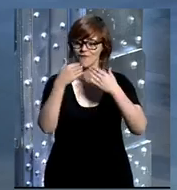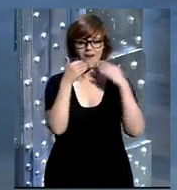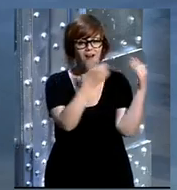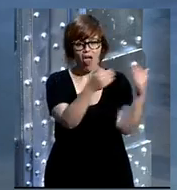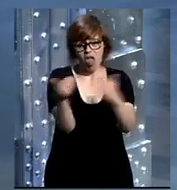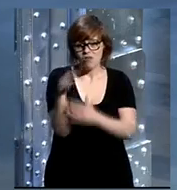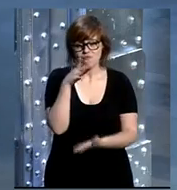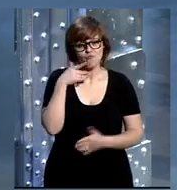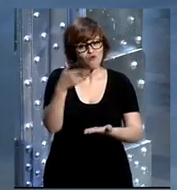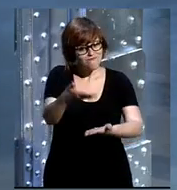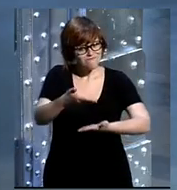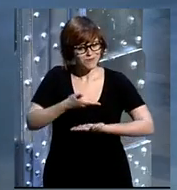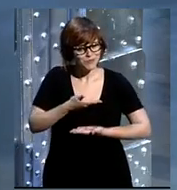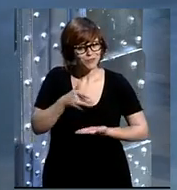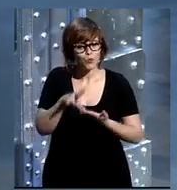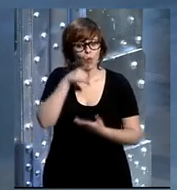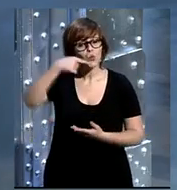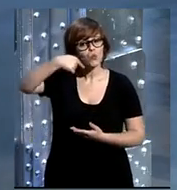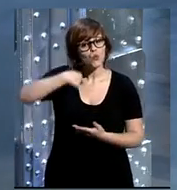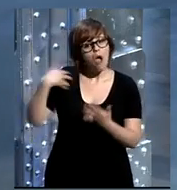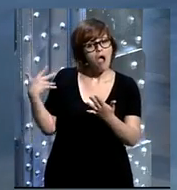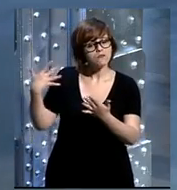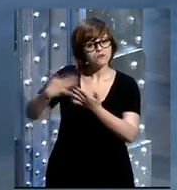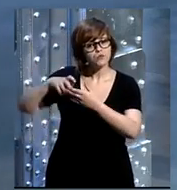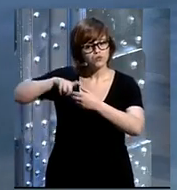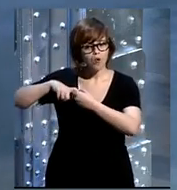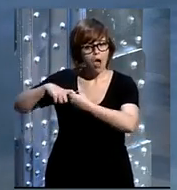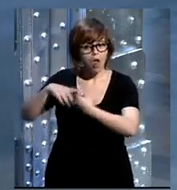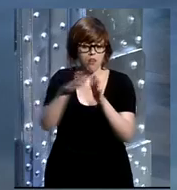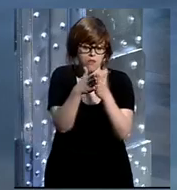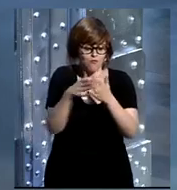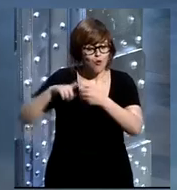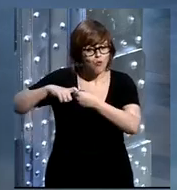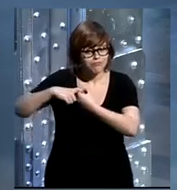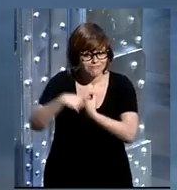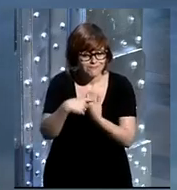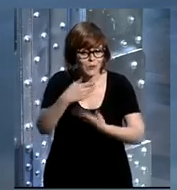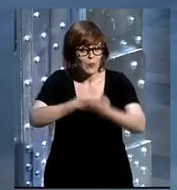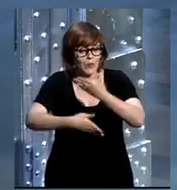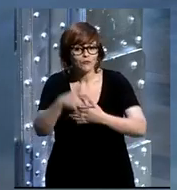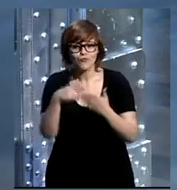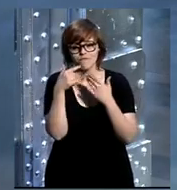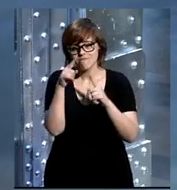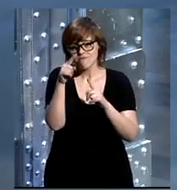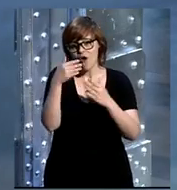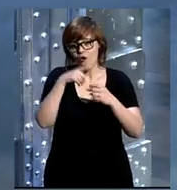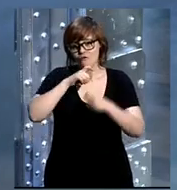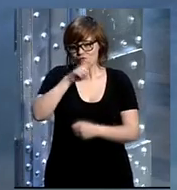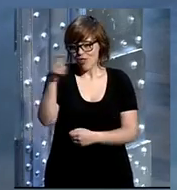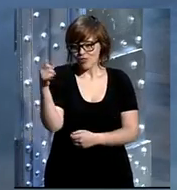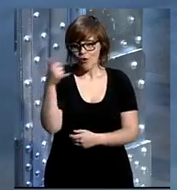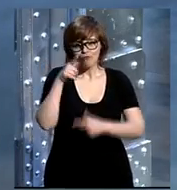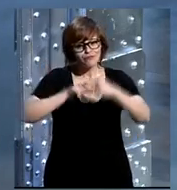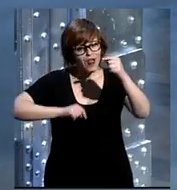estar hoy aquí. Yo he colaborado en el libro. Desde luego hay que felicitar a la Fundación